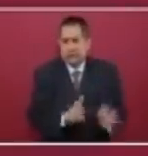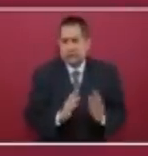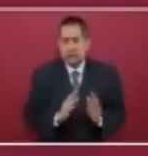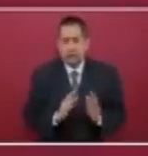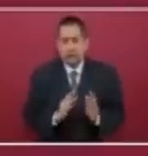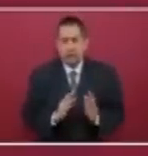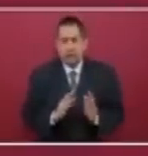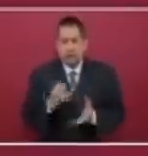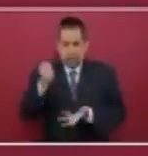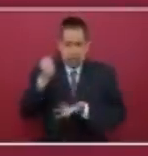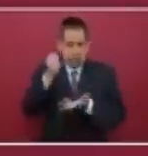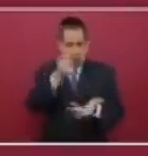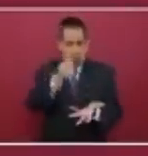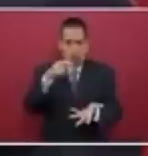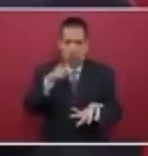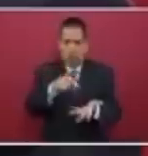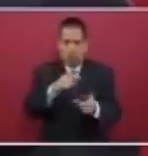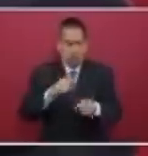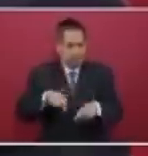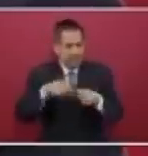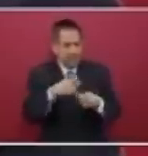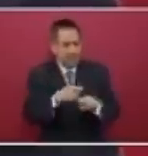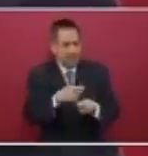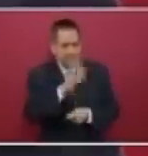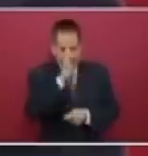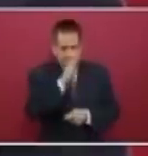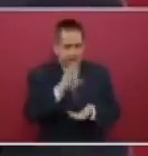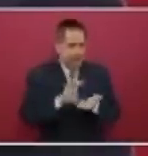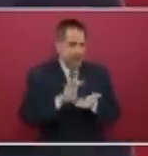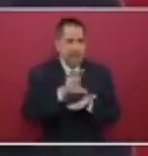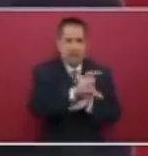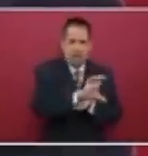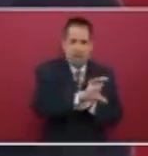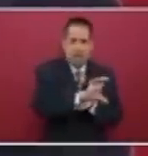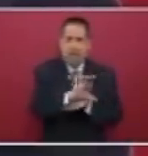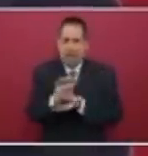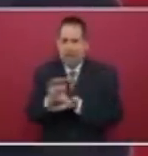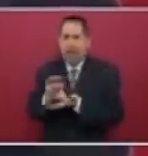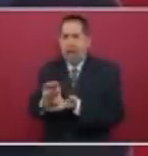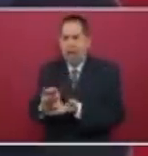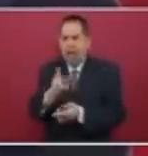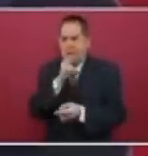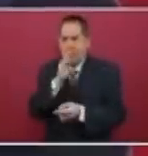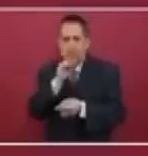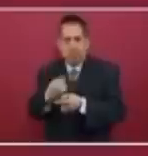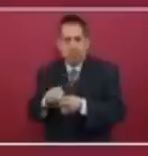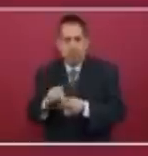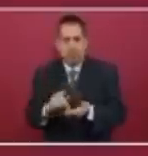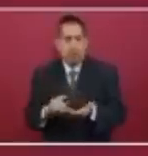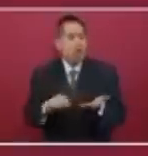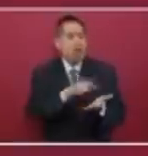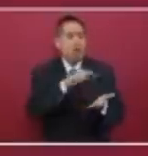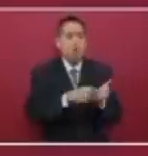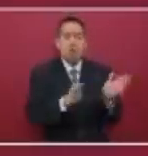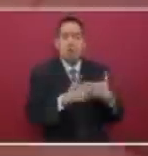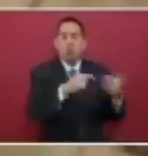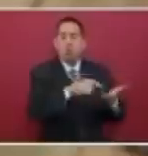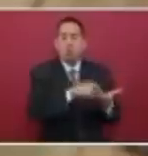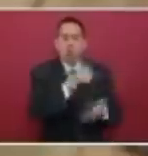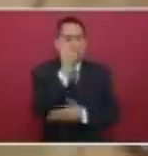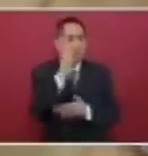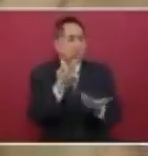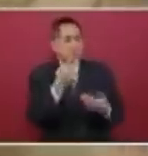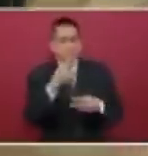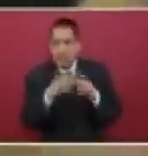los recursos se entregan a los padres de familia y los establecimientos que va a pasar con ellos van a